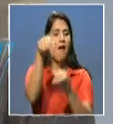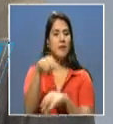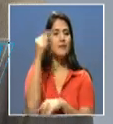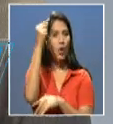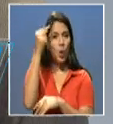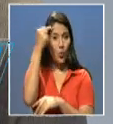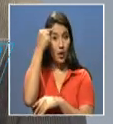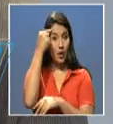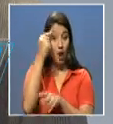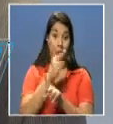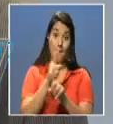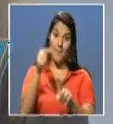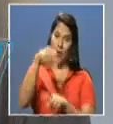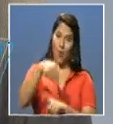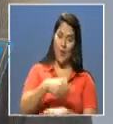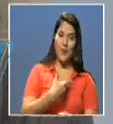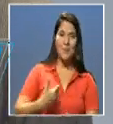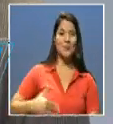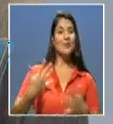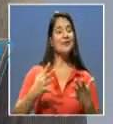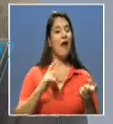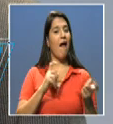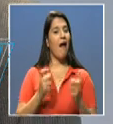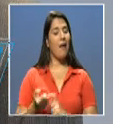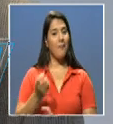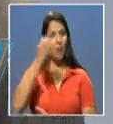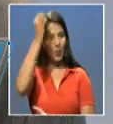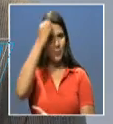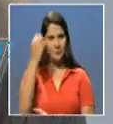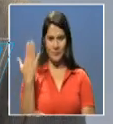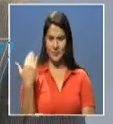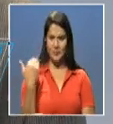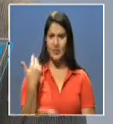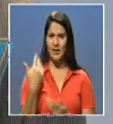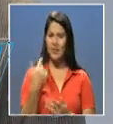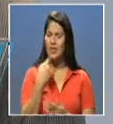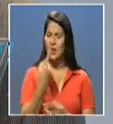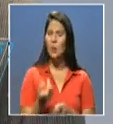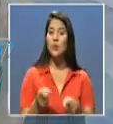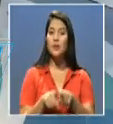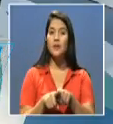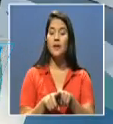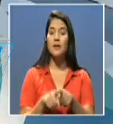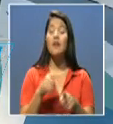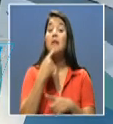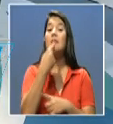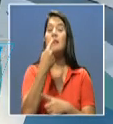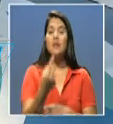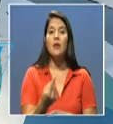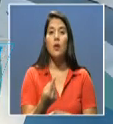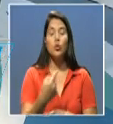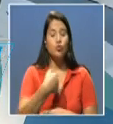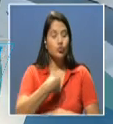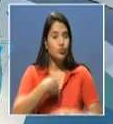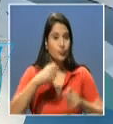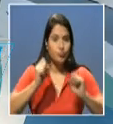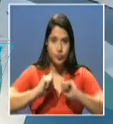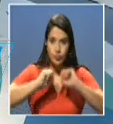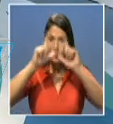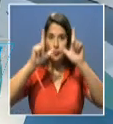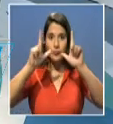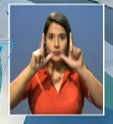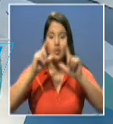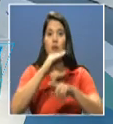Y hoy mismo el presidente dijo, y lo dijo hace pocos días también, que él estaba sorprendido